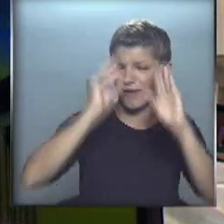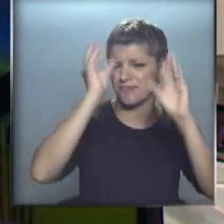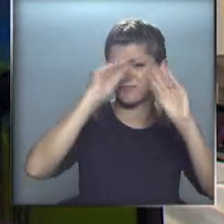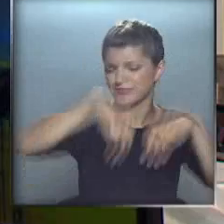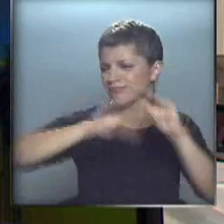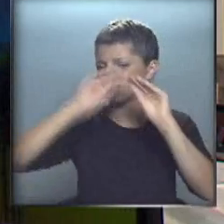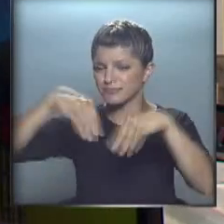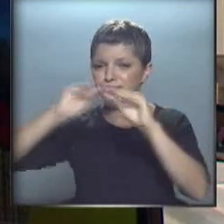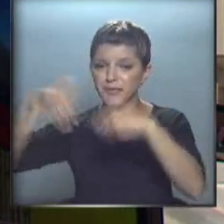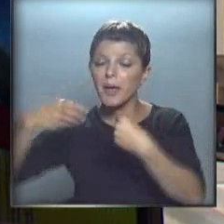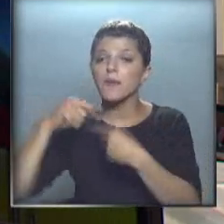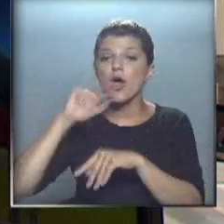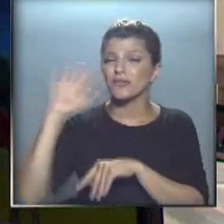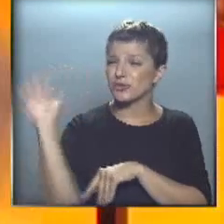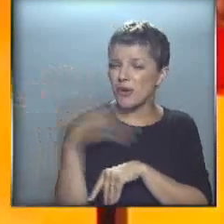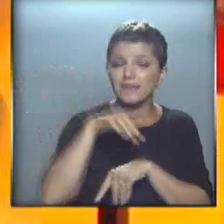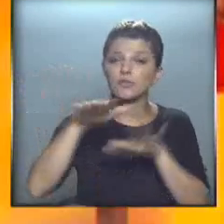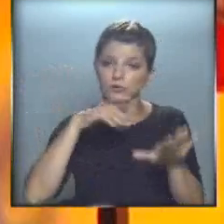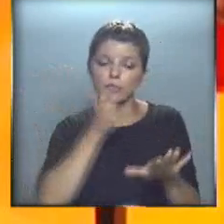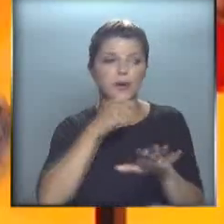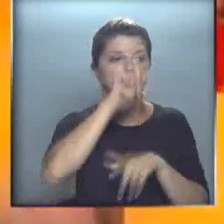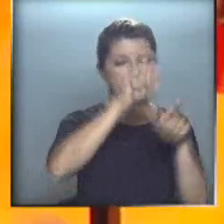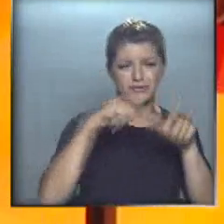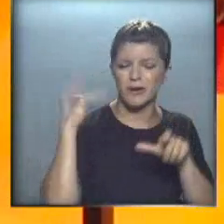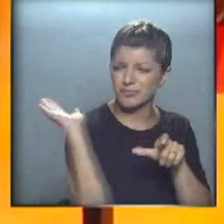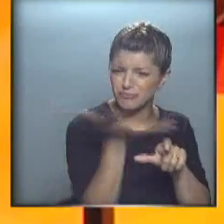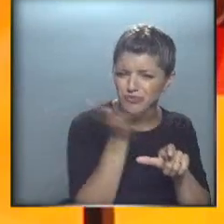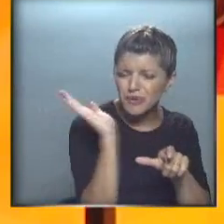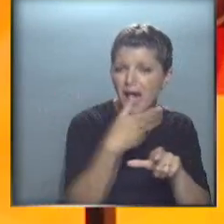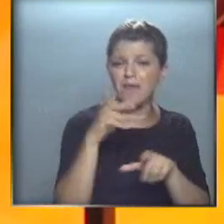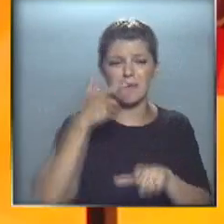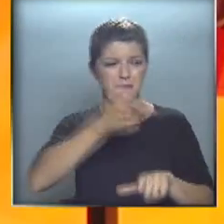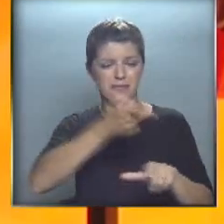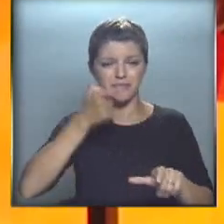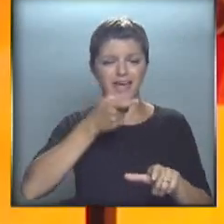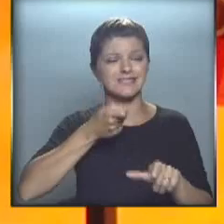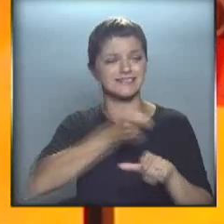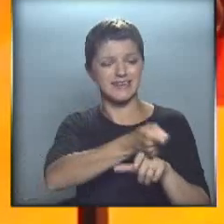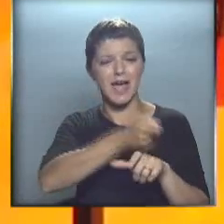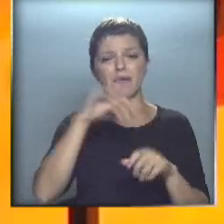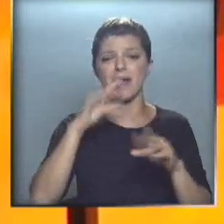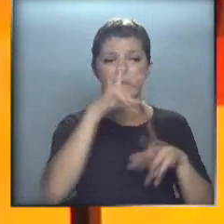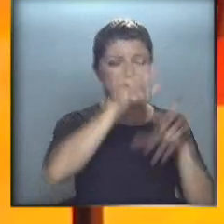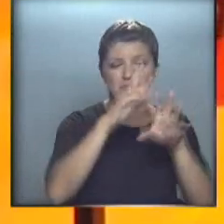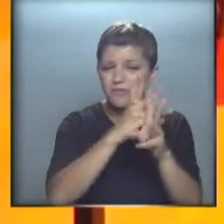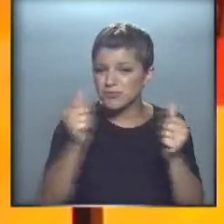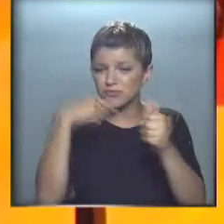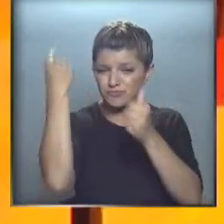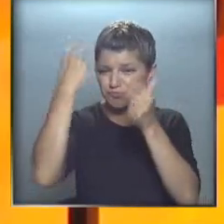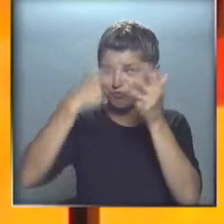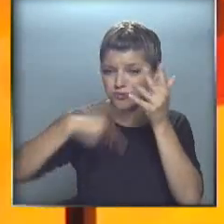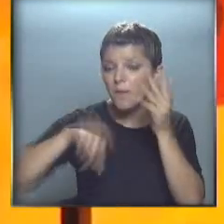esos delitos de lesa humanidad, de torturar, de matar, de asesinar, de desaparecer. Además también los